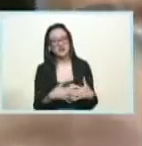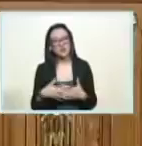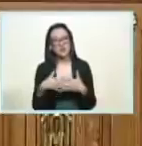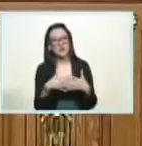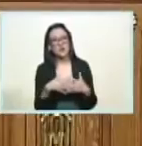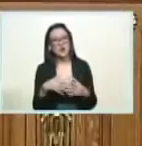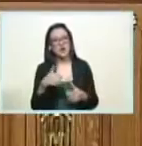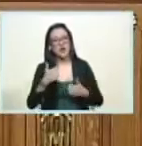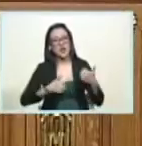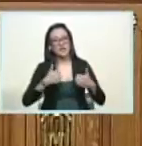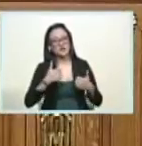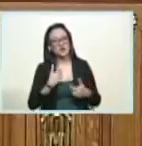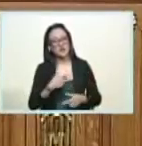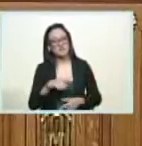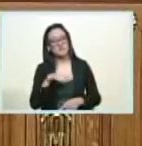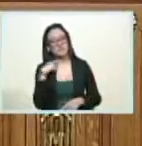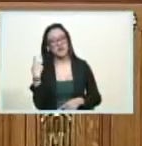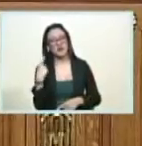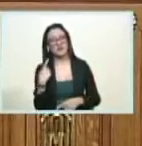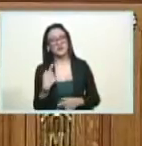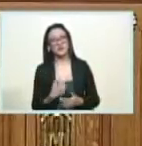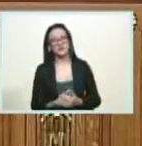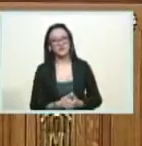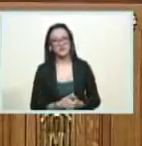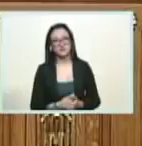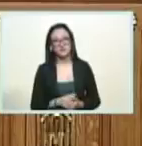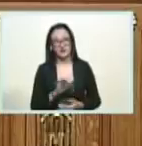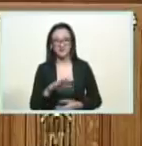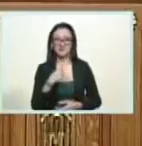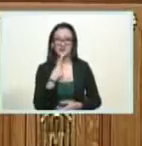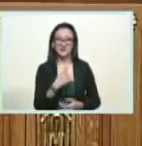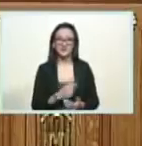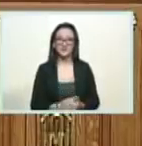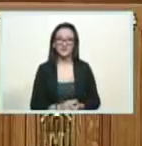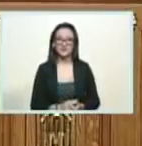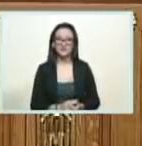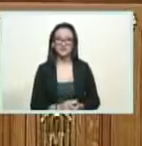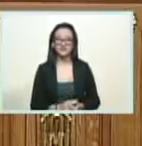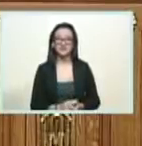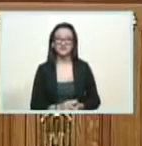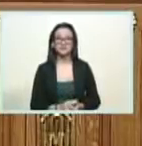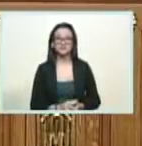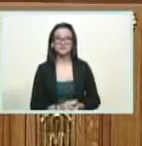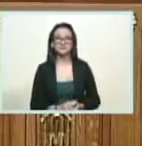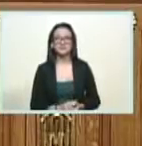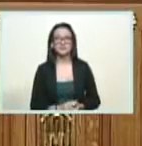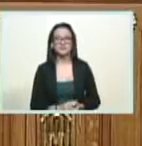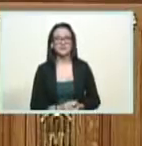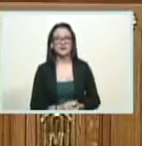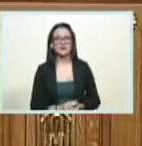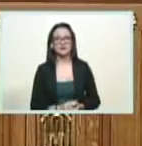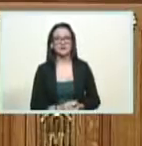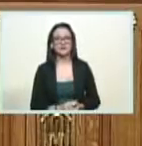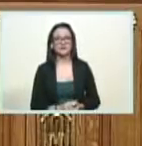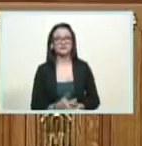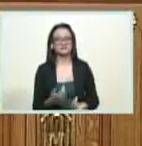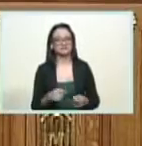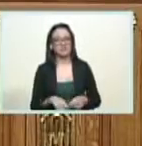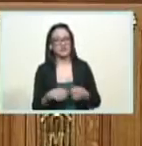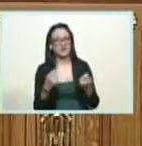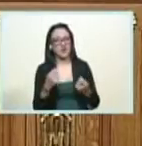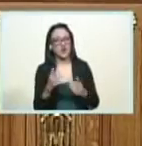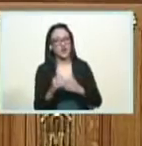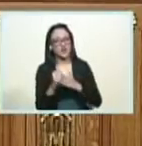elecciones donde voy a perder. Así se lo dijo. Así fue, sacrificó a sus gobernadores, a sus